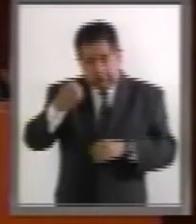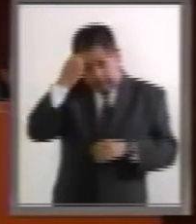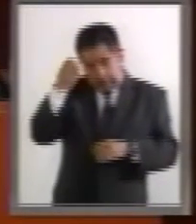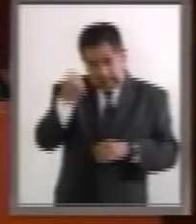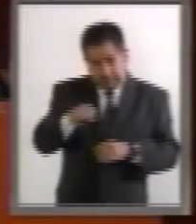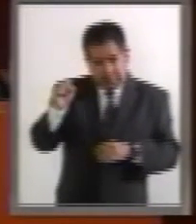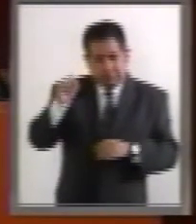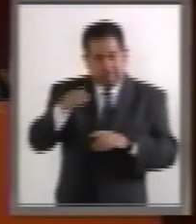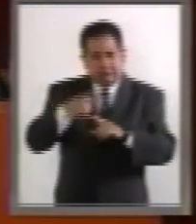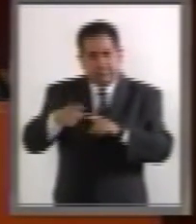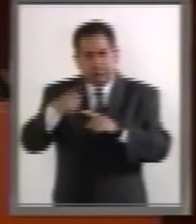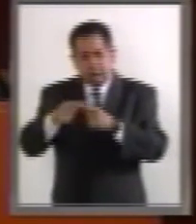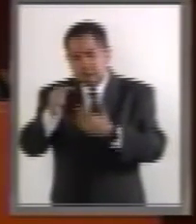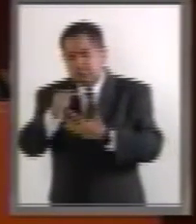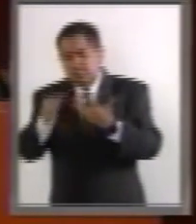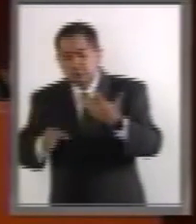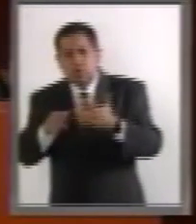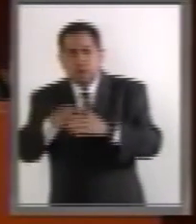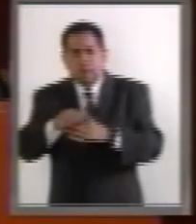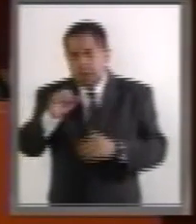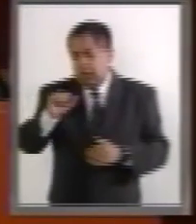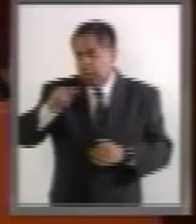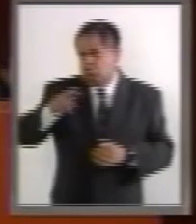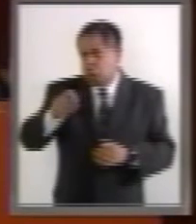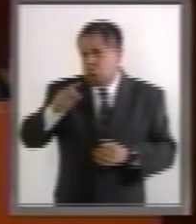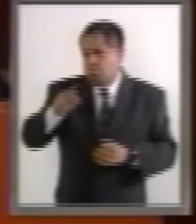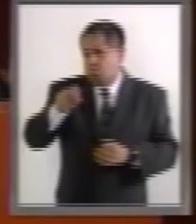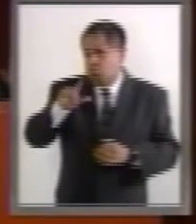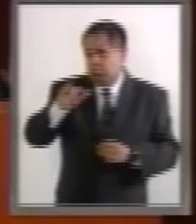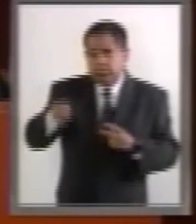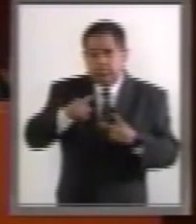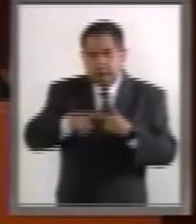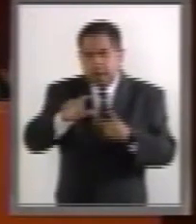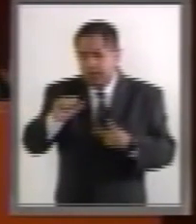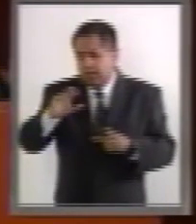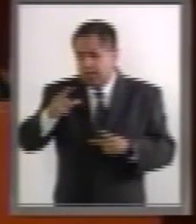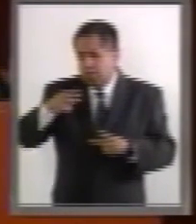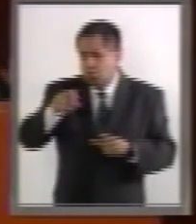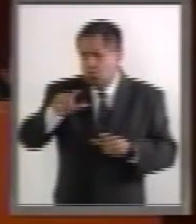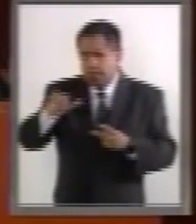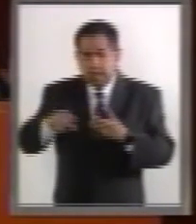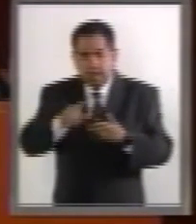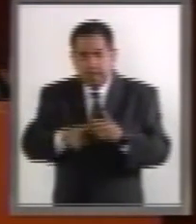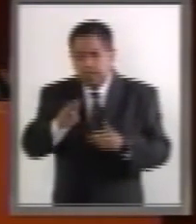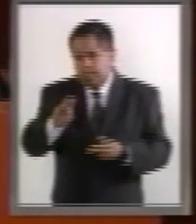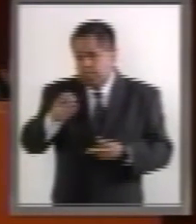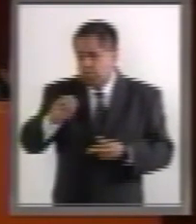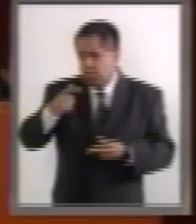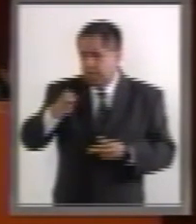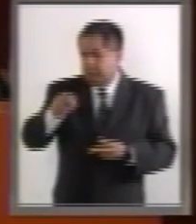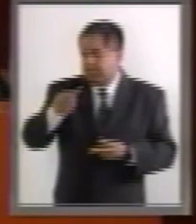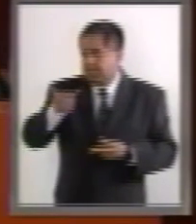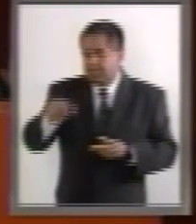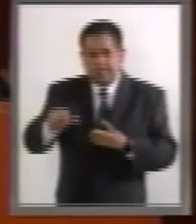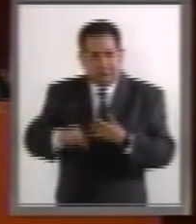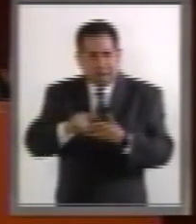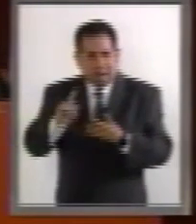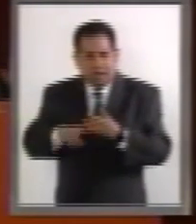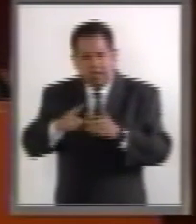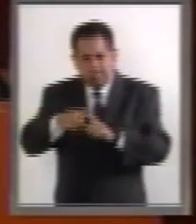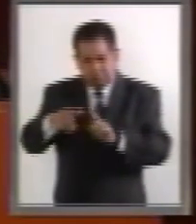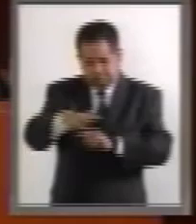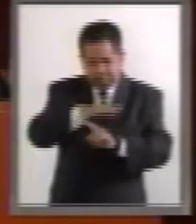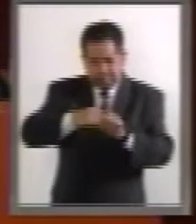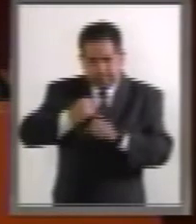en las distintas áreas de antropología forense, arqueología forense, biogenética, en investigación de contextos